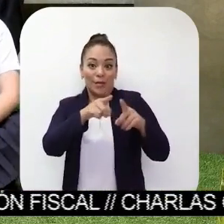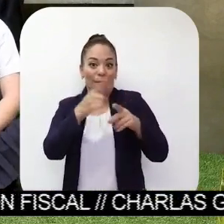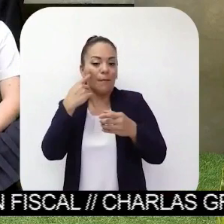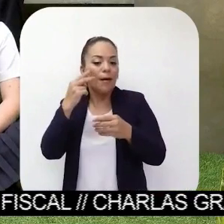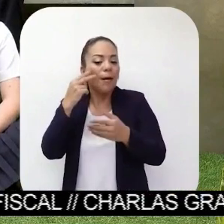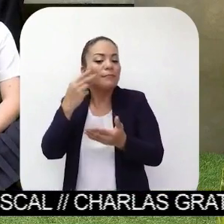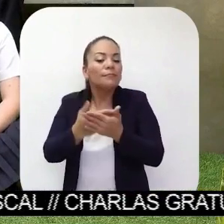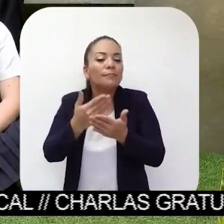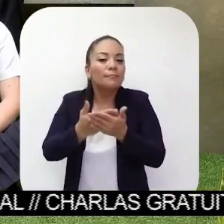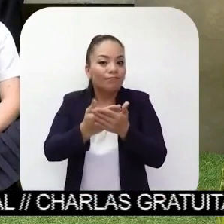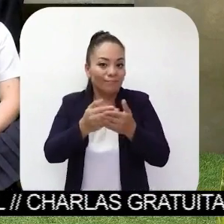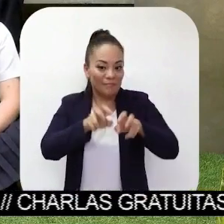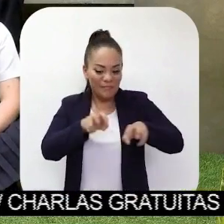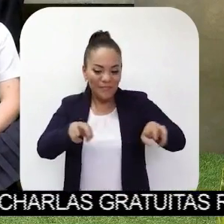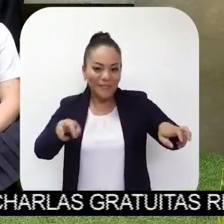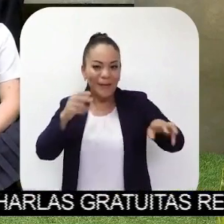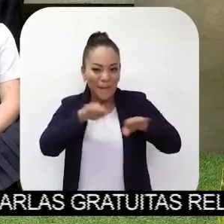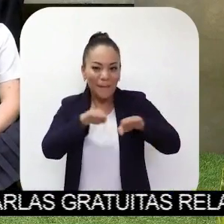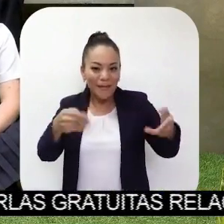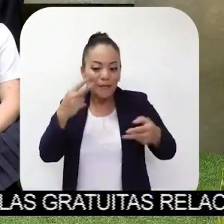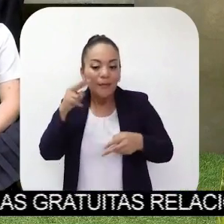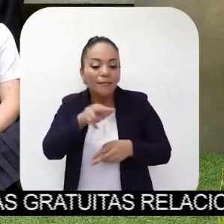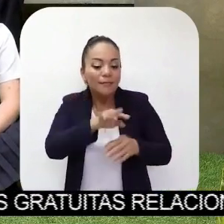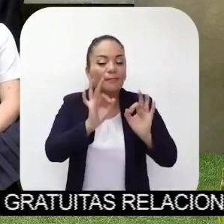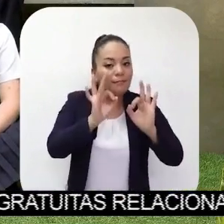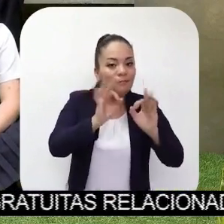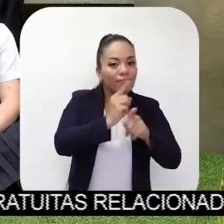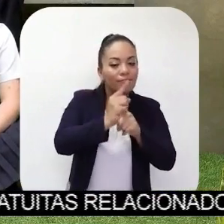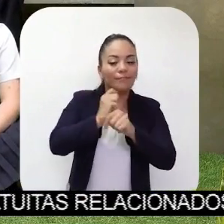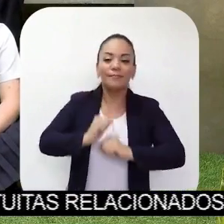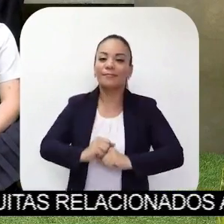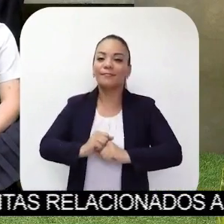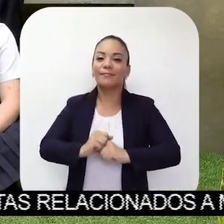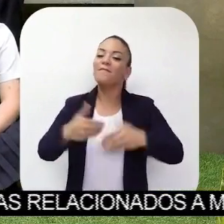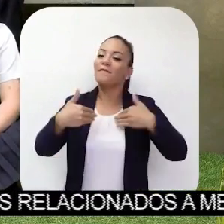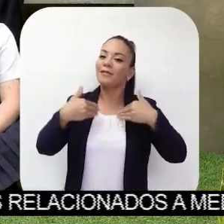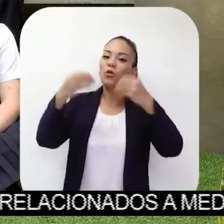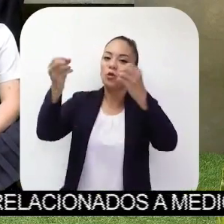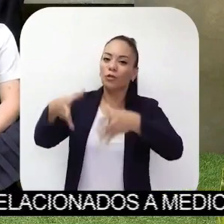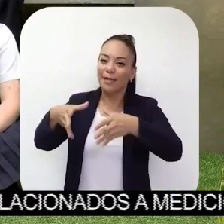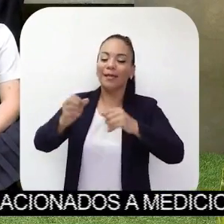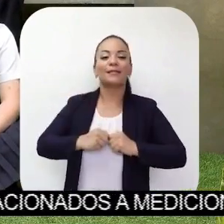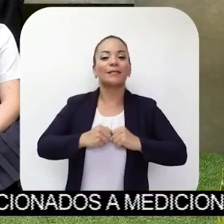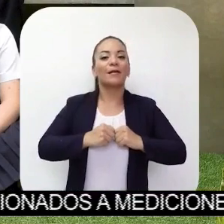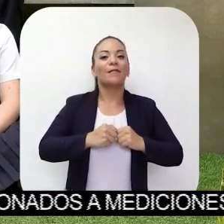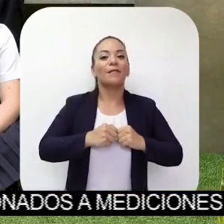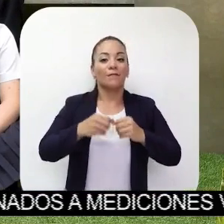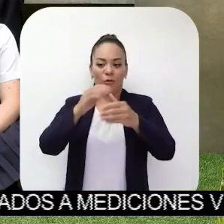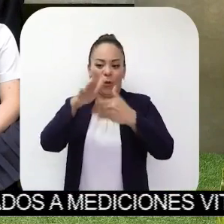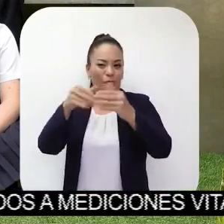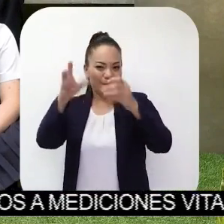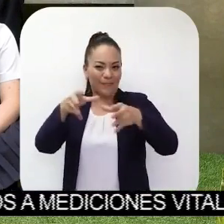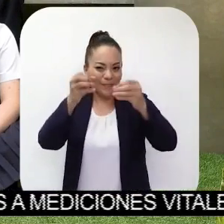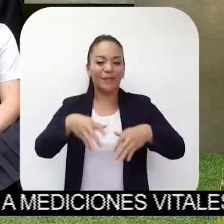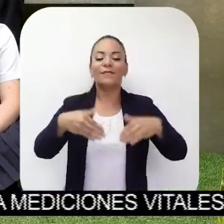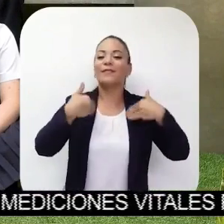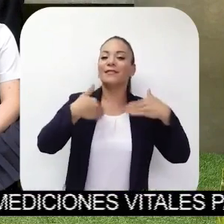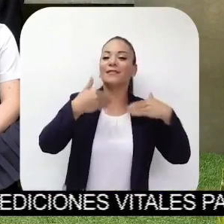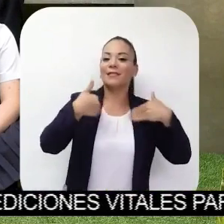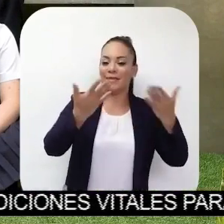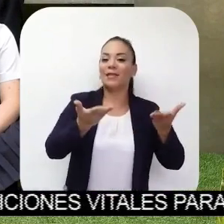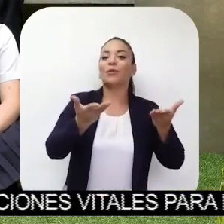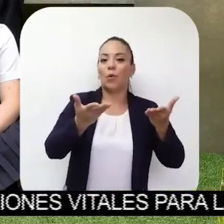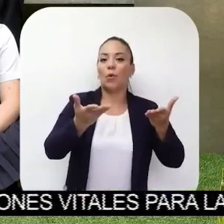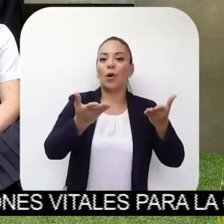a verificar que esto ocurra bien, a los docentes, a los directores de los centros educativos y